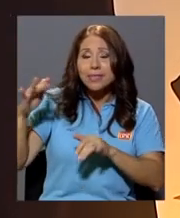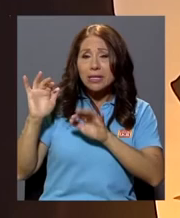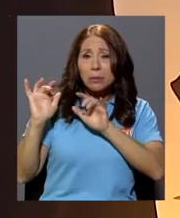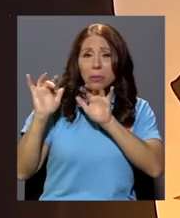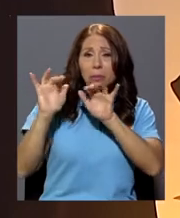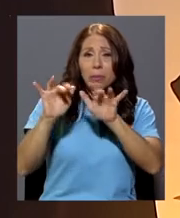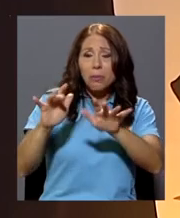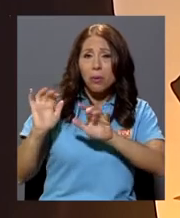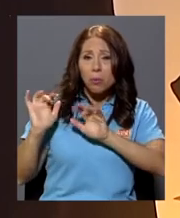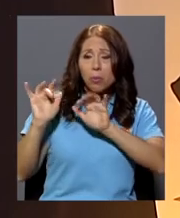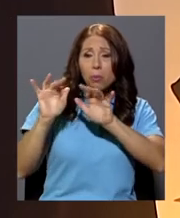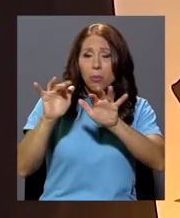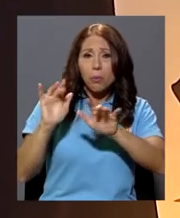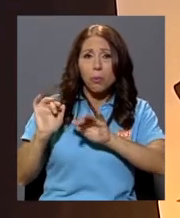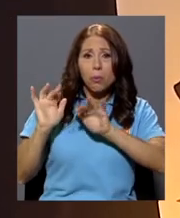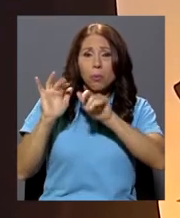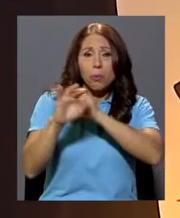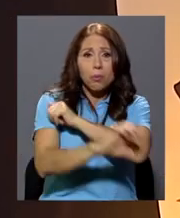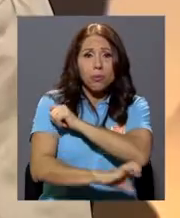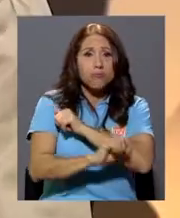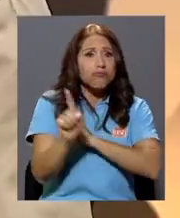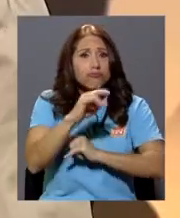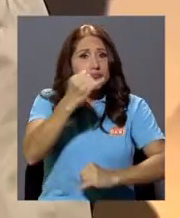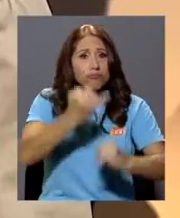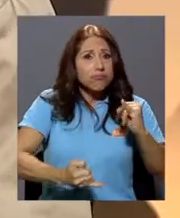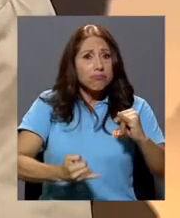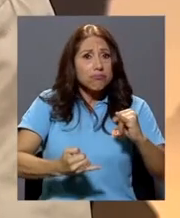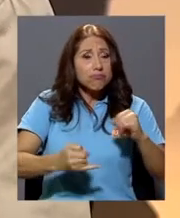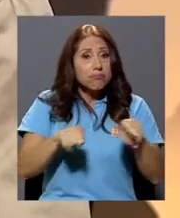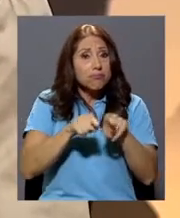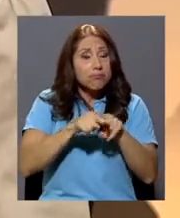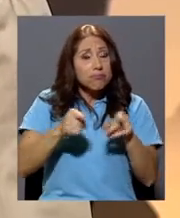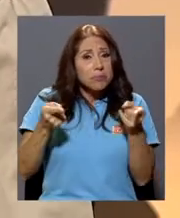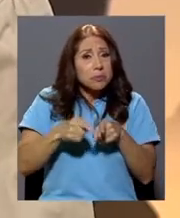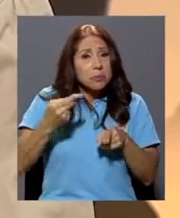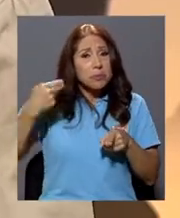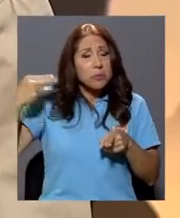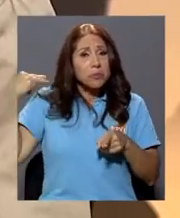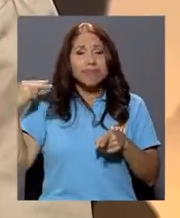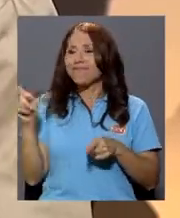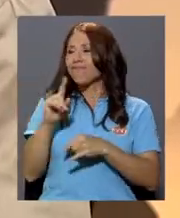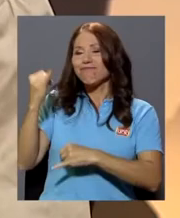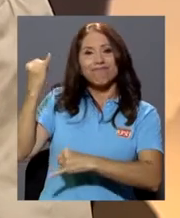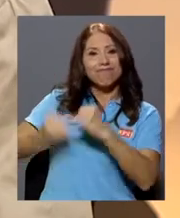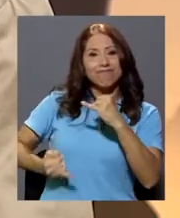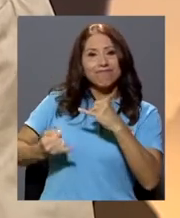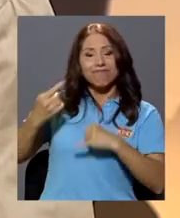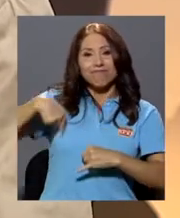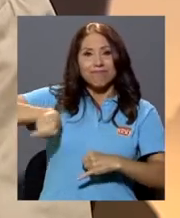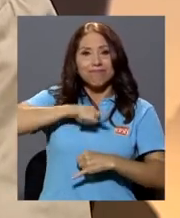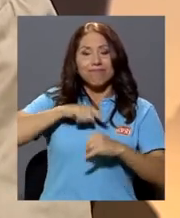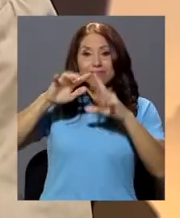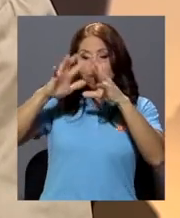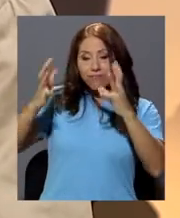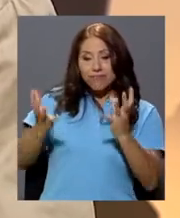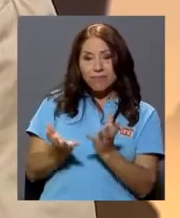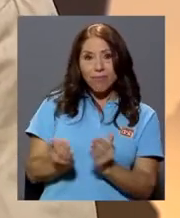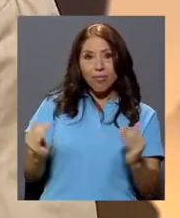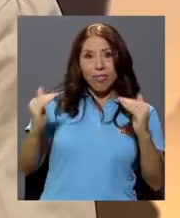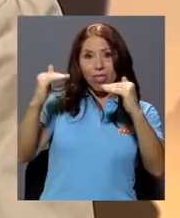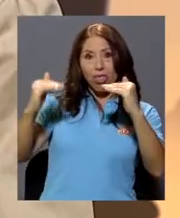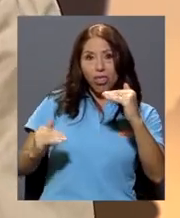van a acabar y además son históricas. No van a acabar porque vamos a hacer un mundo mucho más desigual. Llevamos 30